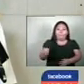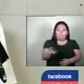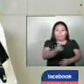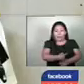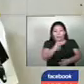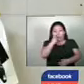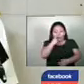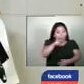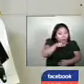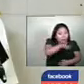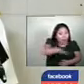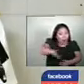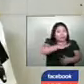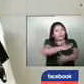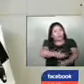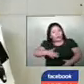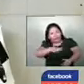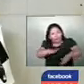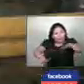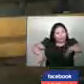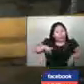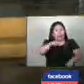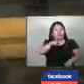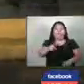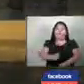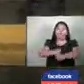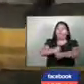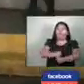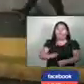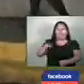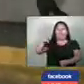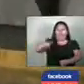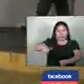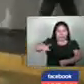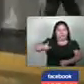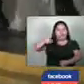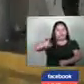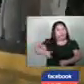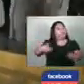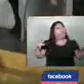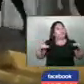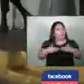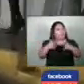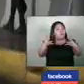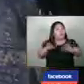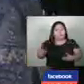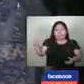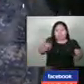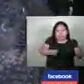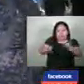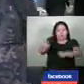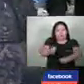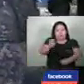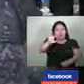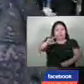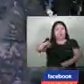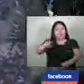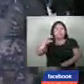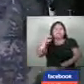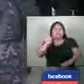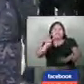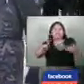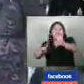diferentes centros turísticos estuvieran de manera segura. Para este año también se estima incorporar a 5.546